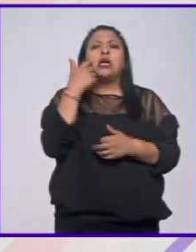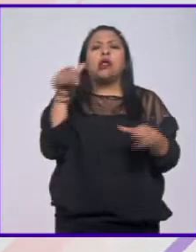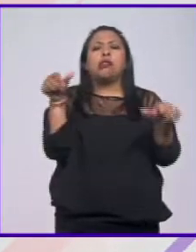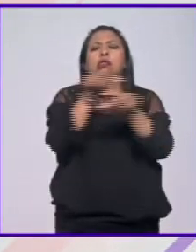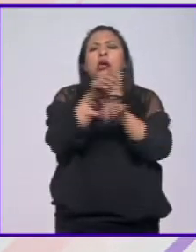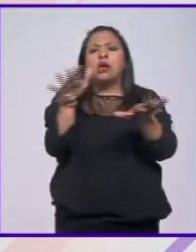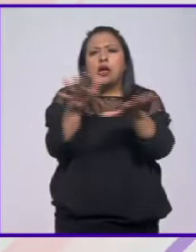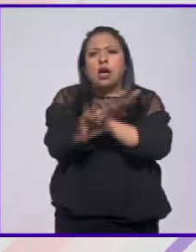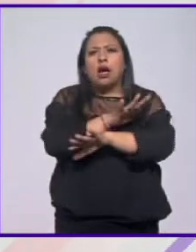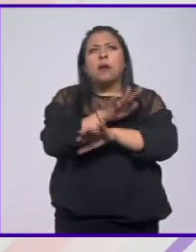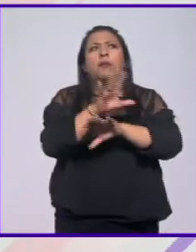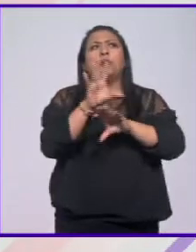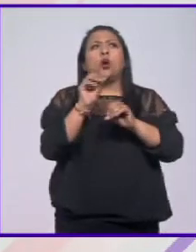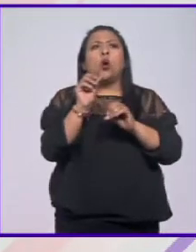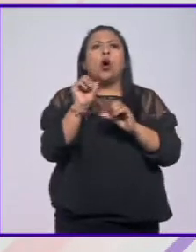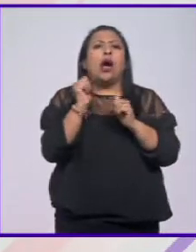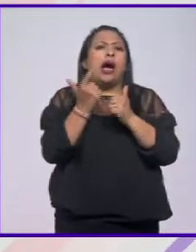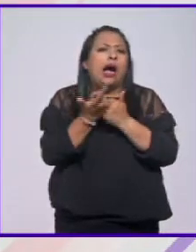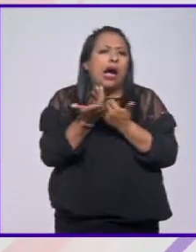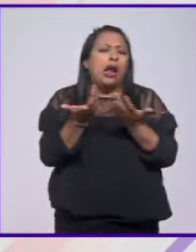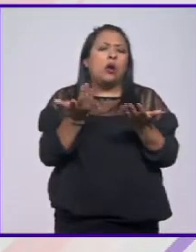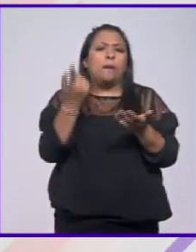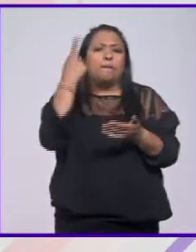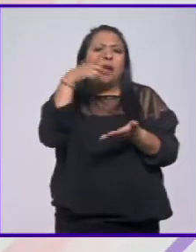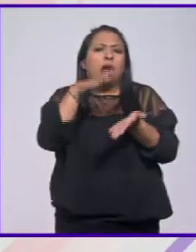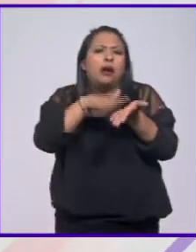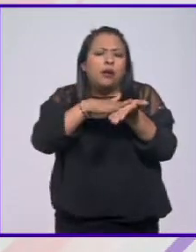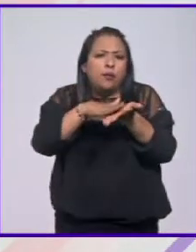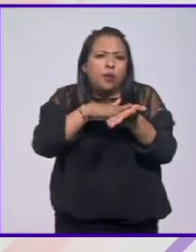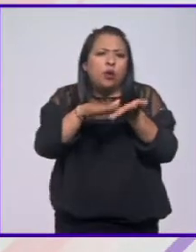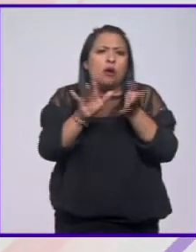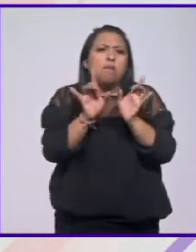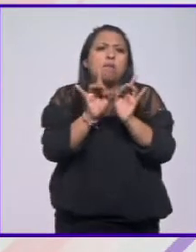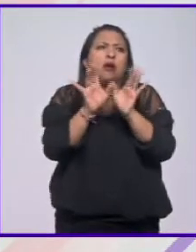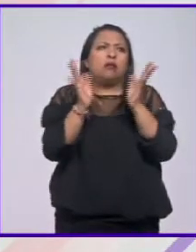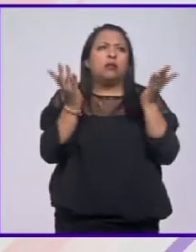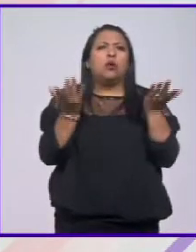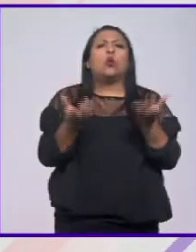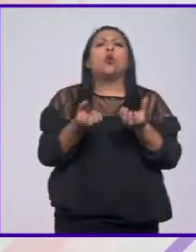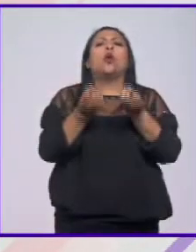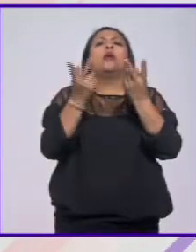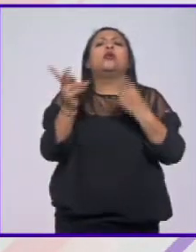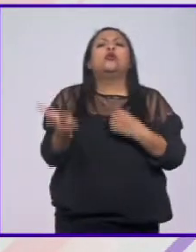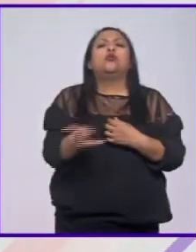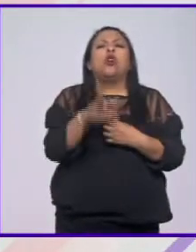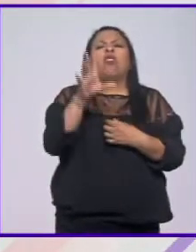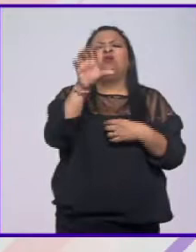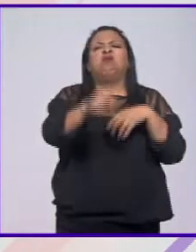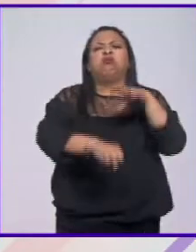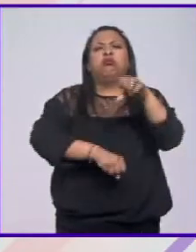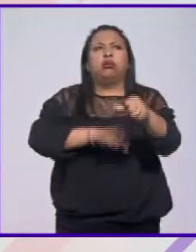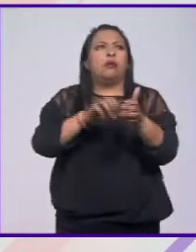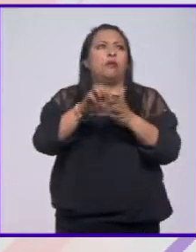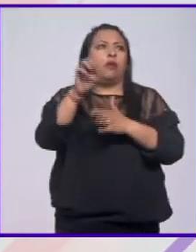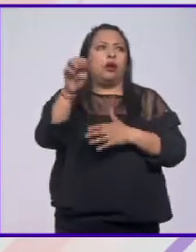restitución o un resarcimiento de los hechos. ¿Cuántos pueblos han sido saqueados? Como por